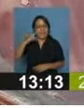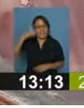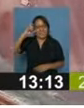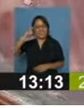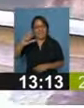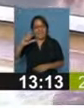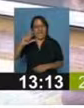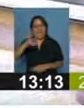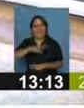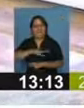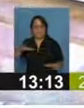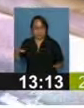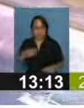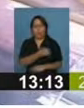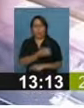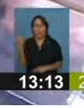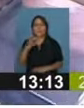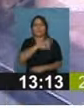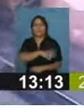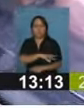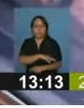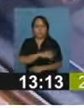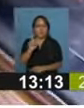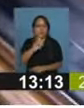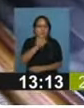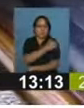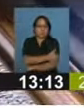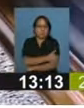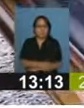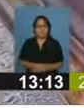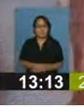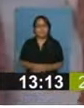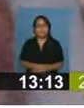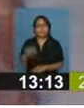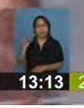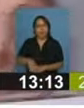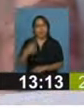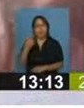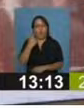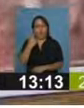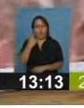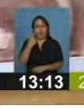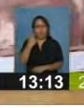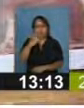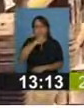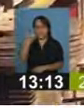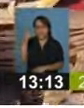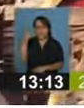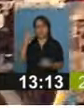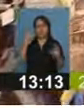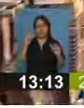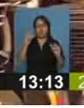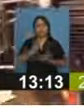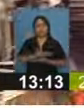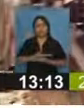Nacional de Estadísticas y Censos. Hay que tener en cuenta todos estos datos que se dan a conocer a nivel nacional, lo que